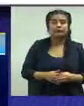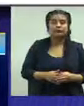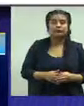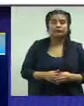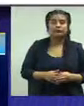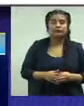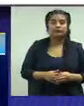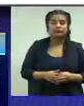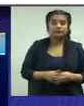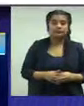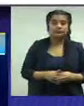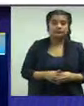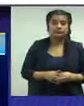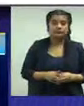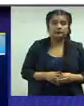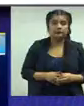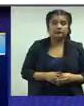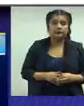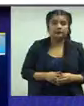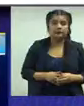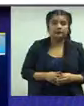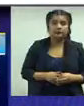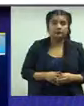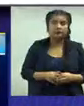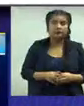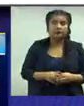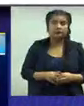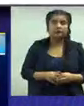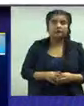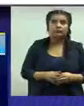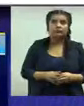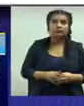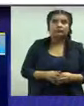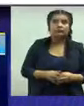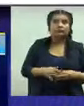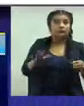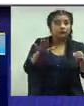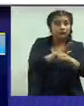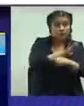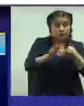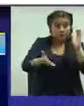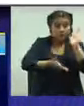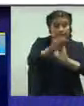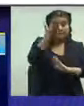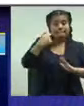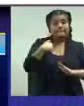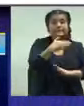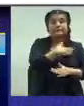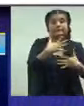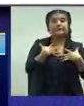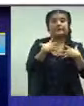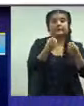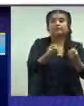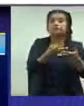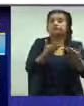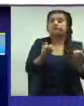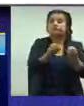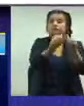Uno atrás. Entonces, el neto del aumento del Ministerio de Salud son